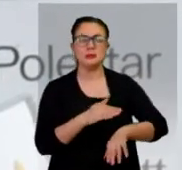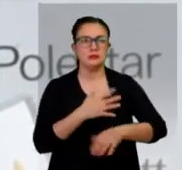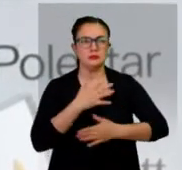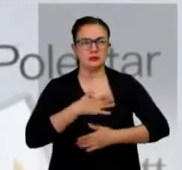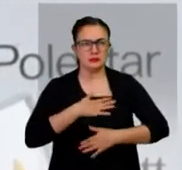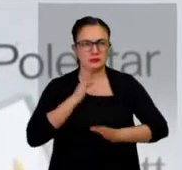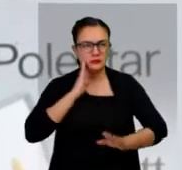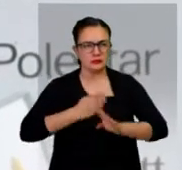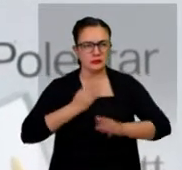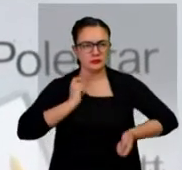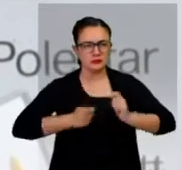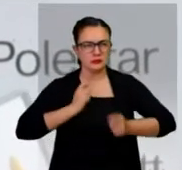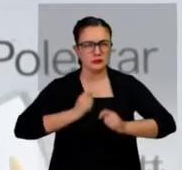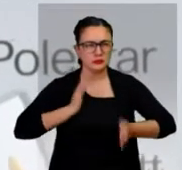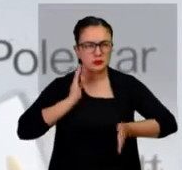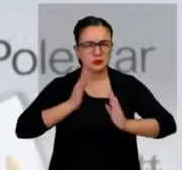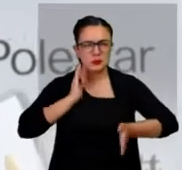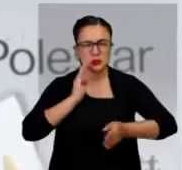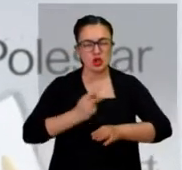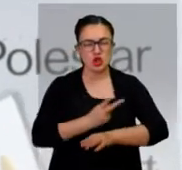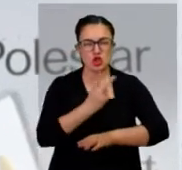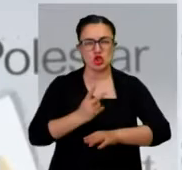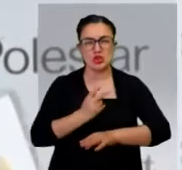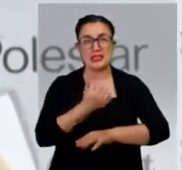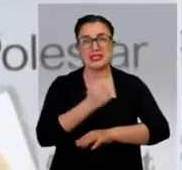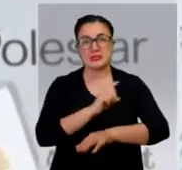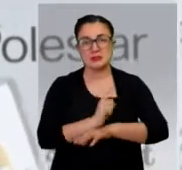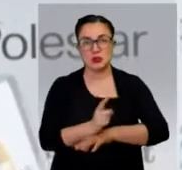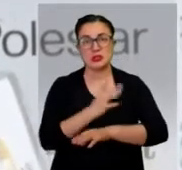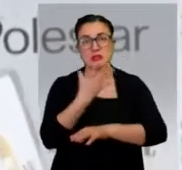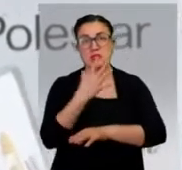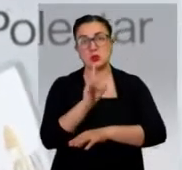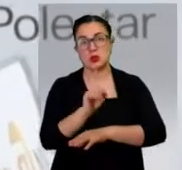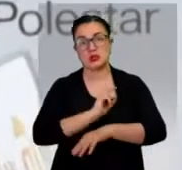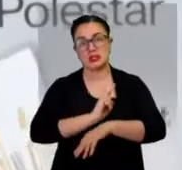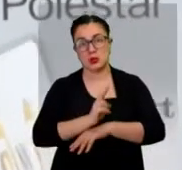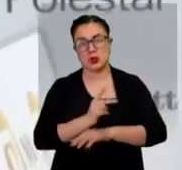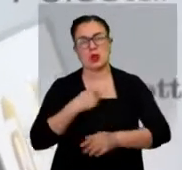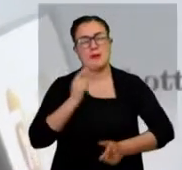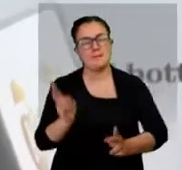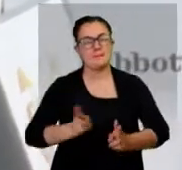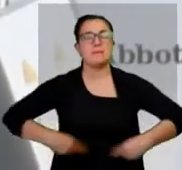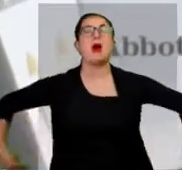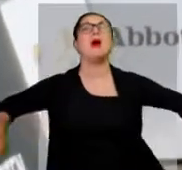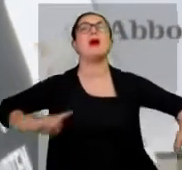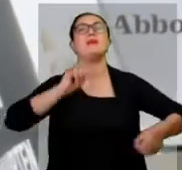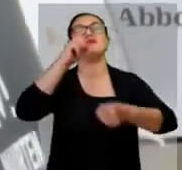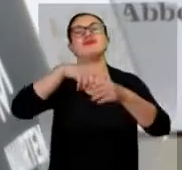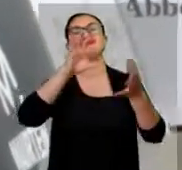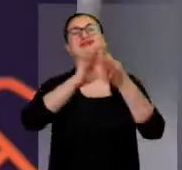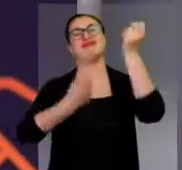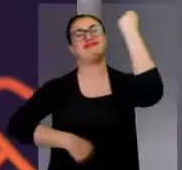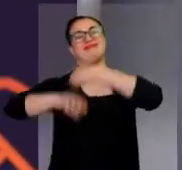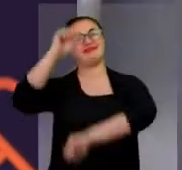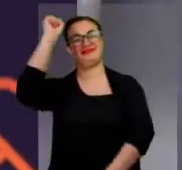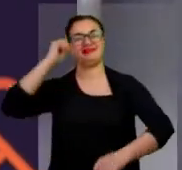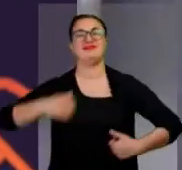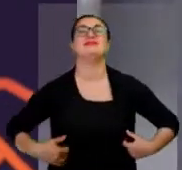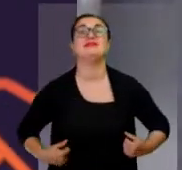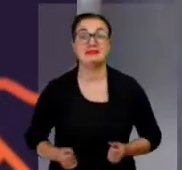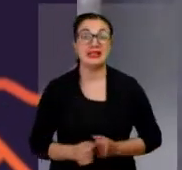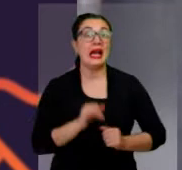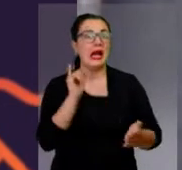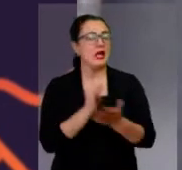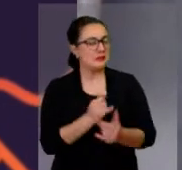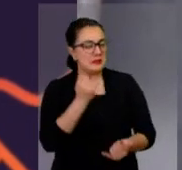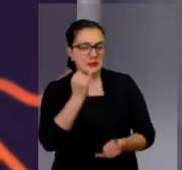hasta que cruzó la meta con 2 horas, 10 minutos y 51 segundos. El cupo a Tokio ya estaba en el bolsillo. La última es la vencida, decía